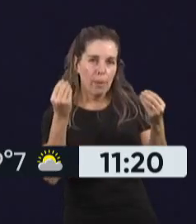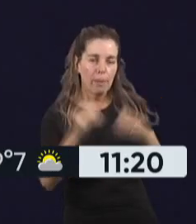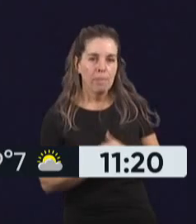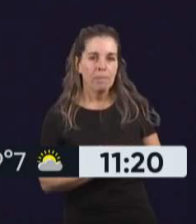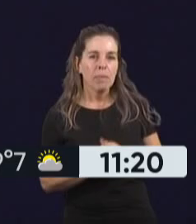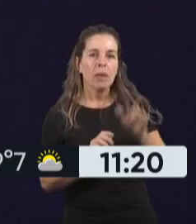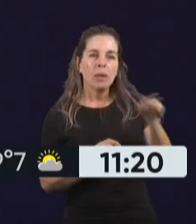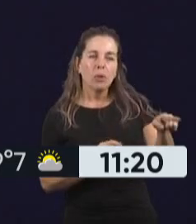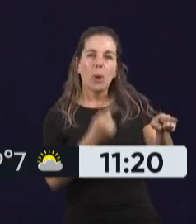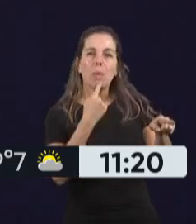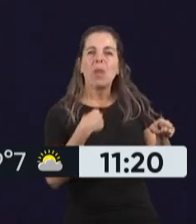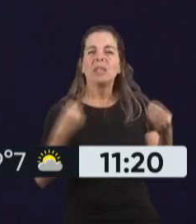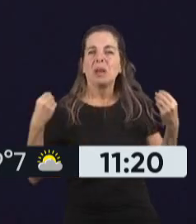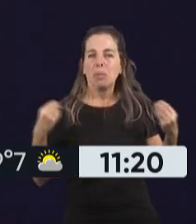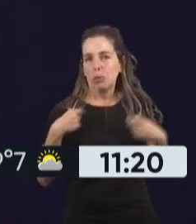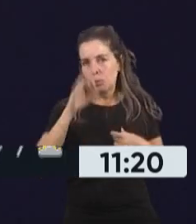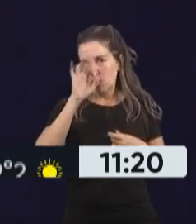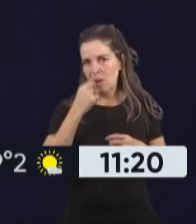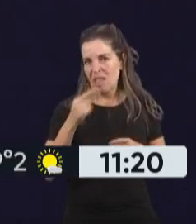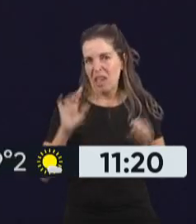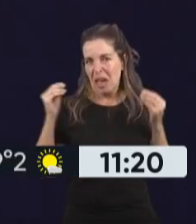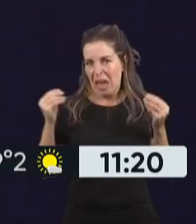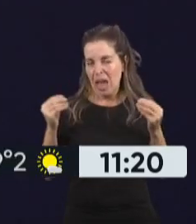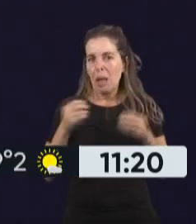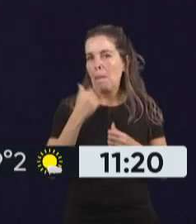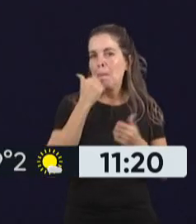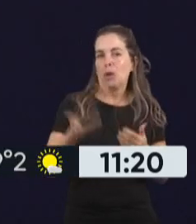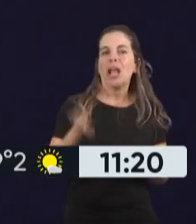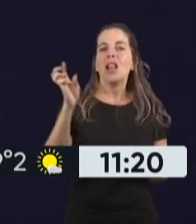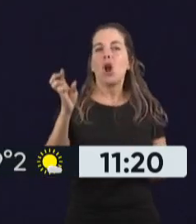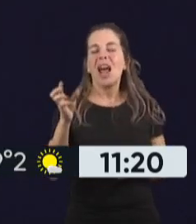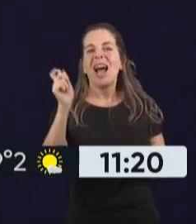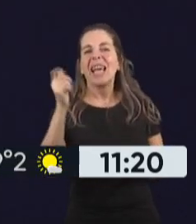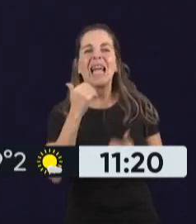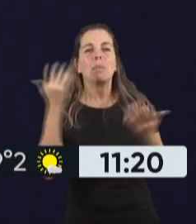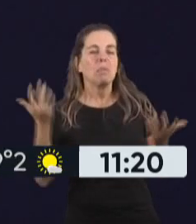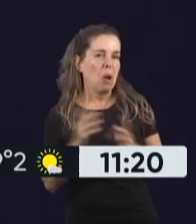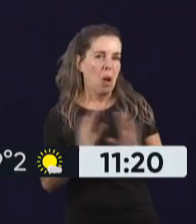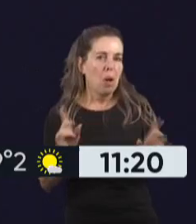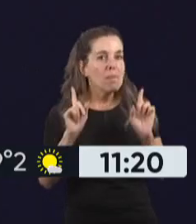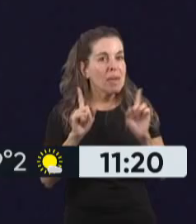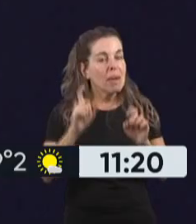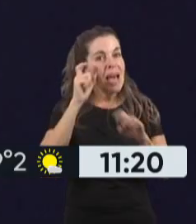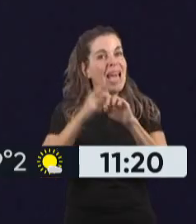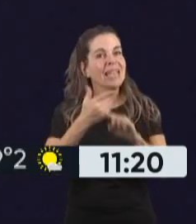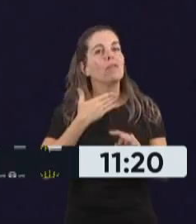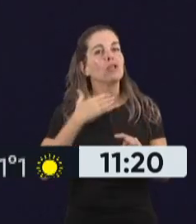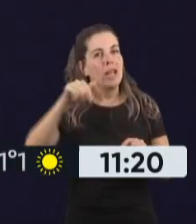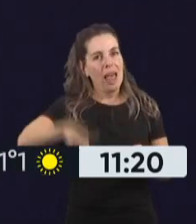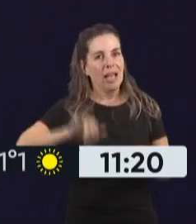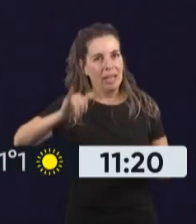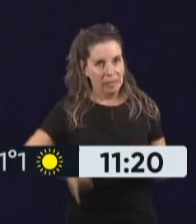tu definición de que yo nunca dije que es un mercado chico que no le importa a nadie, eso sí lo decía mi antecesora, pero